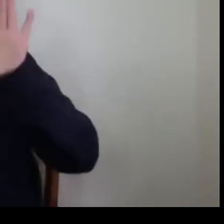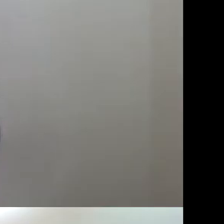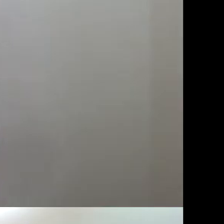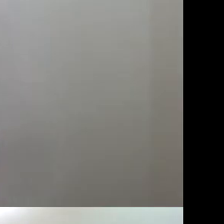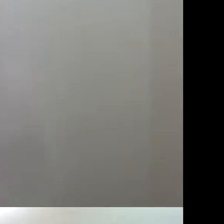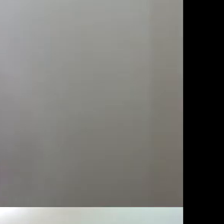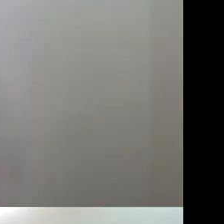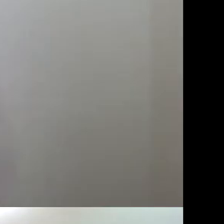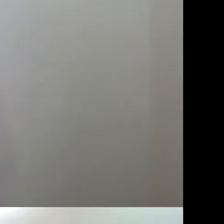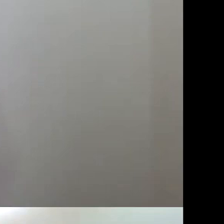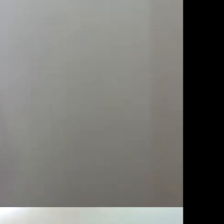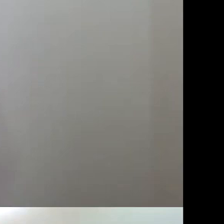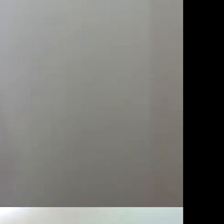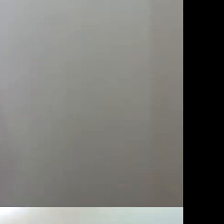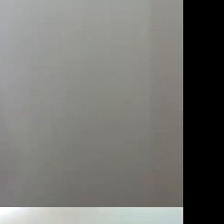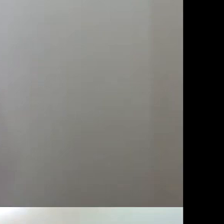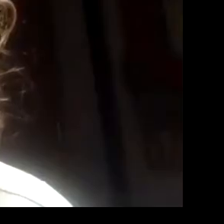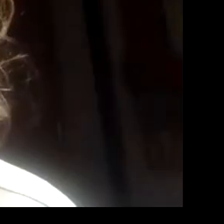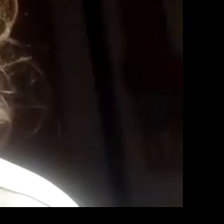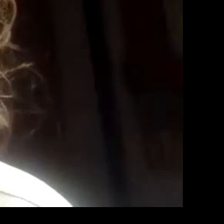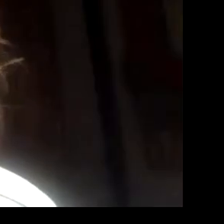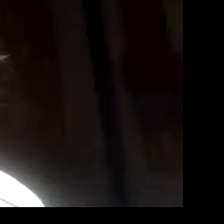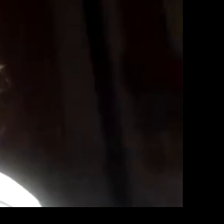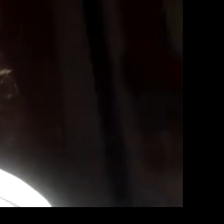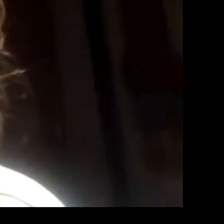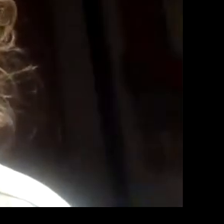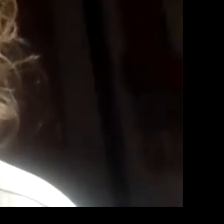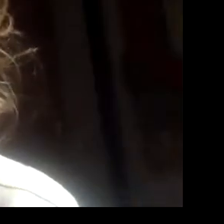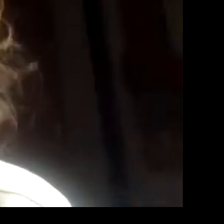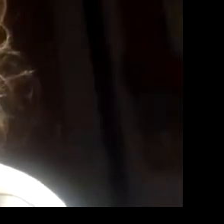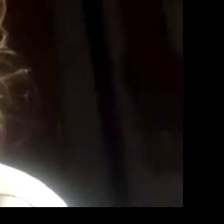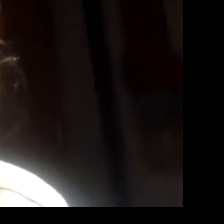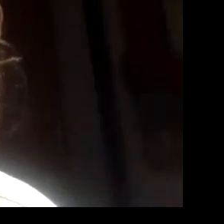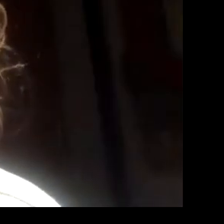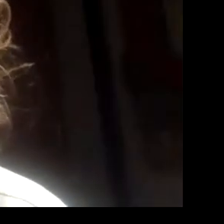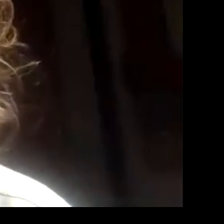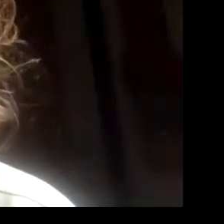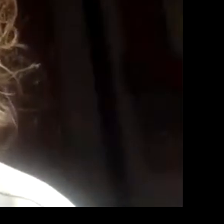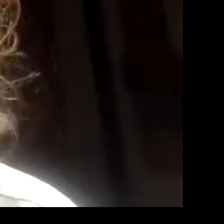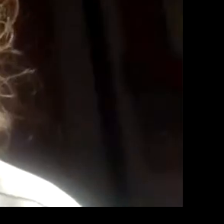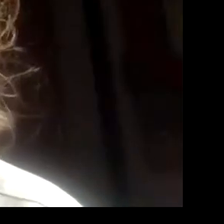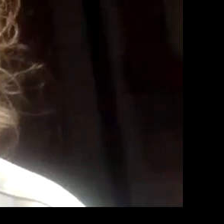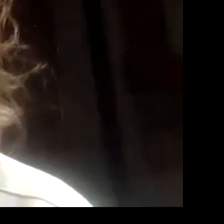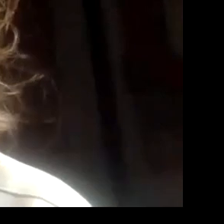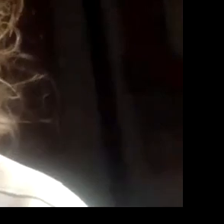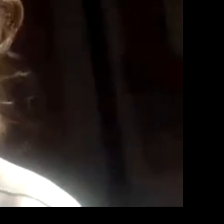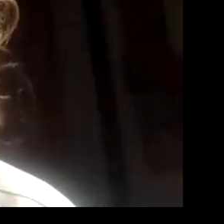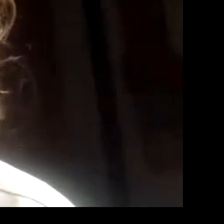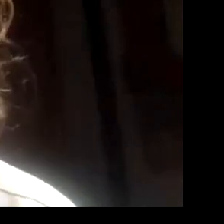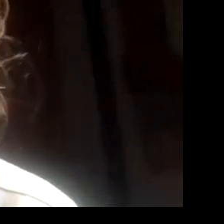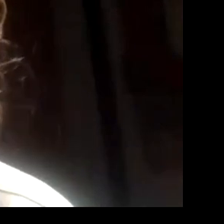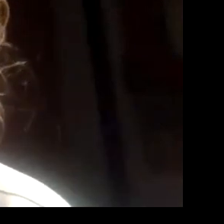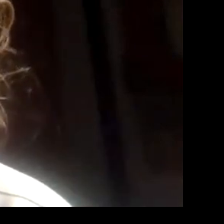aquí a nuestra genial invitada, la doctora Cecilia Hidalgo. Buenas tardes, muchas gracias